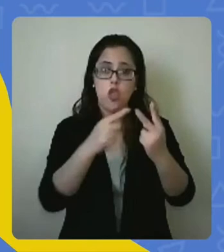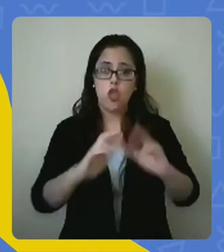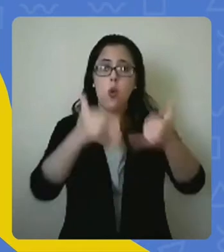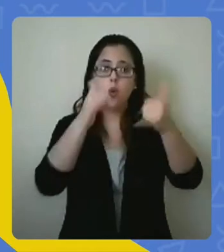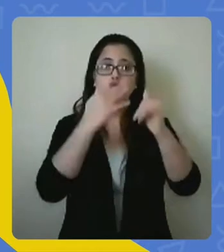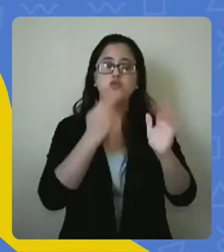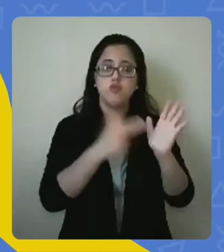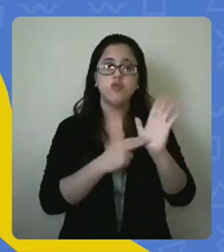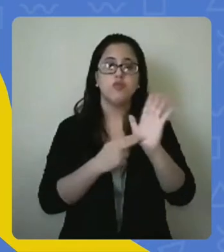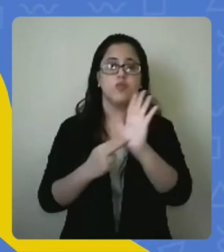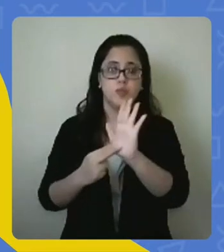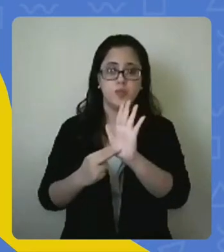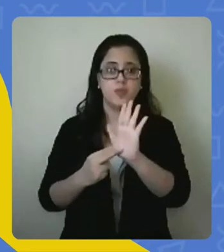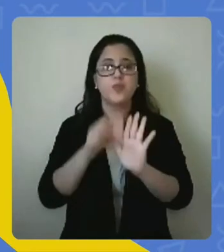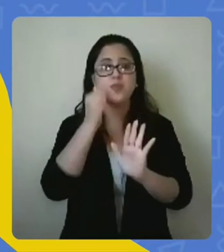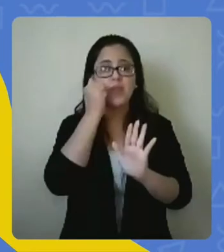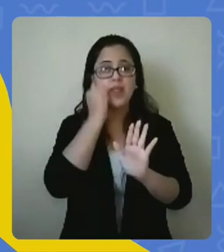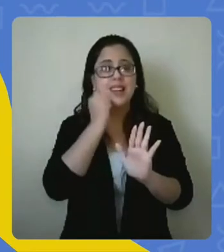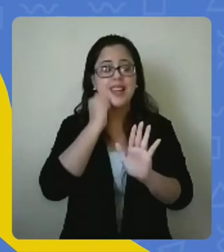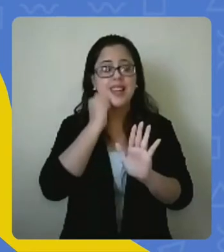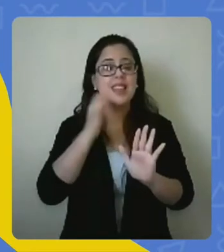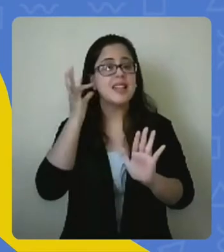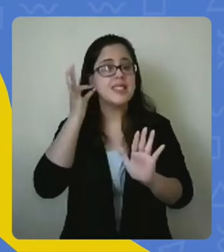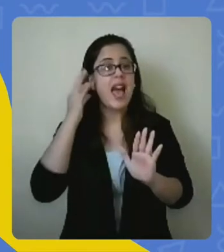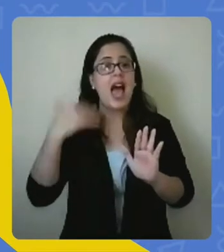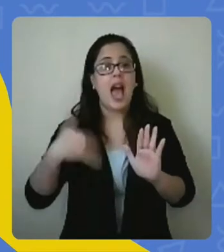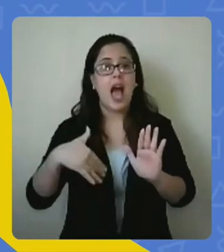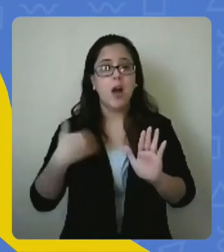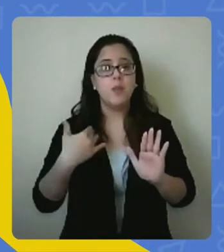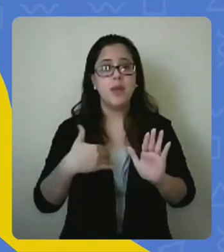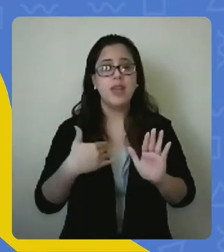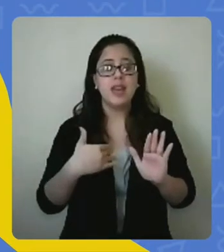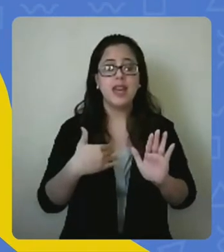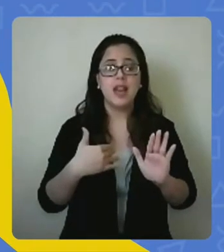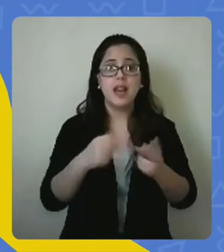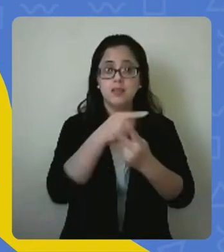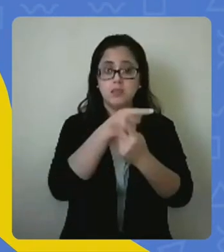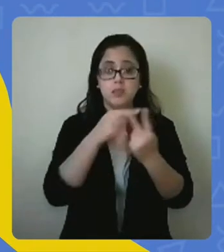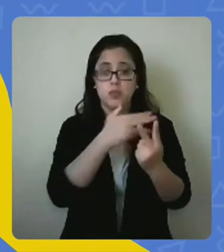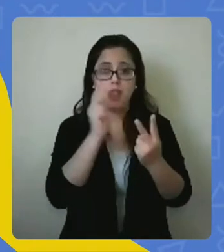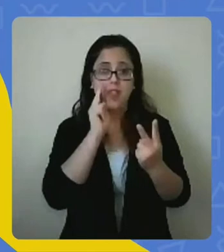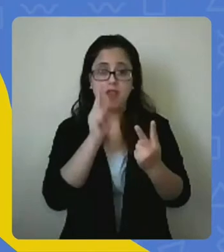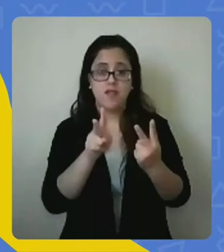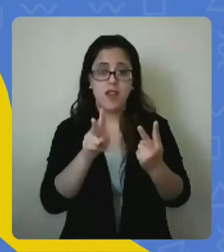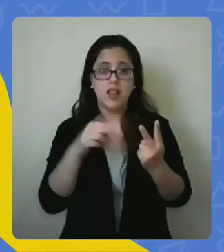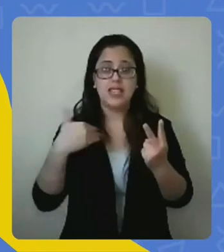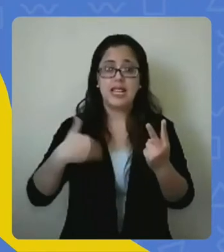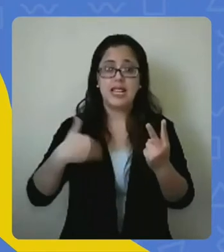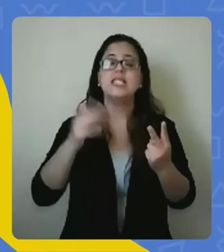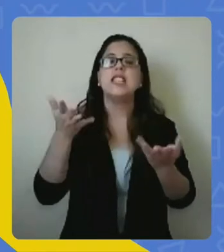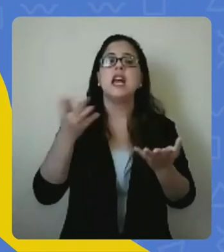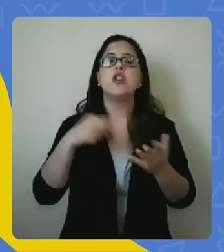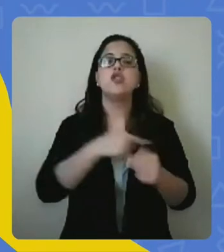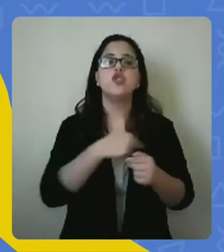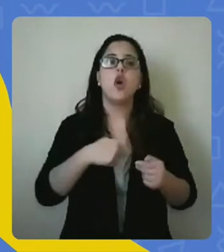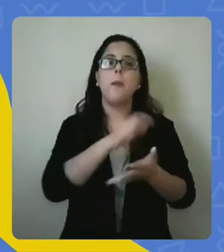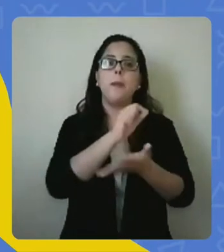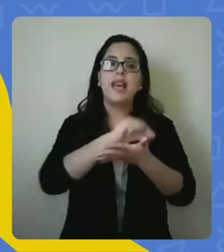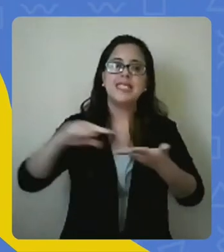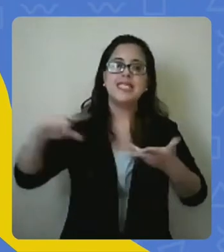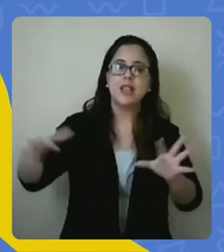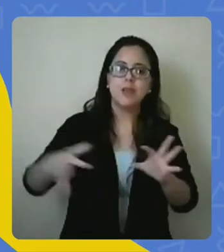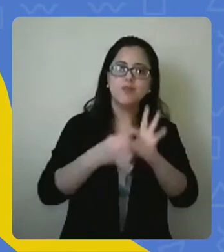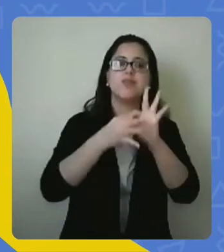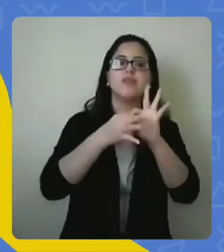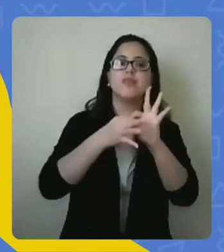nuestras queridas amigas argentinas, Jimena Saravia y Bárbara Schmidt, de Crecer, que es una institución hermana de CDETI en Argentina y con la